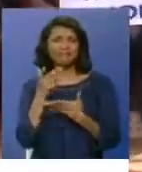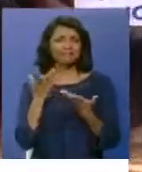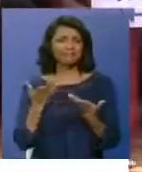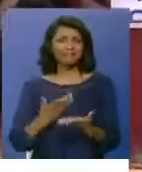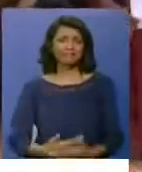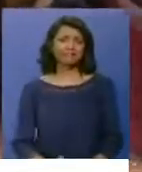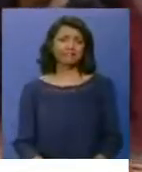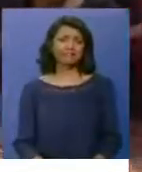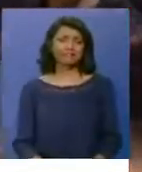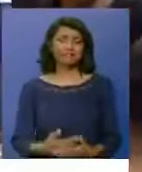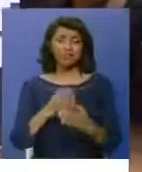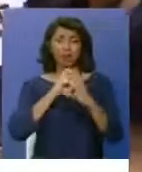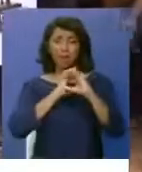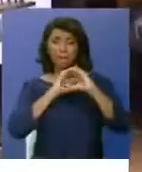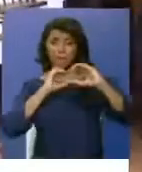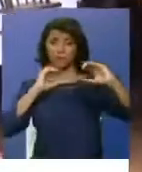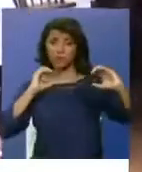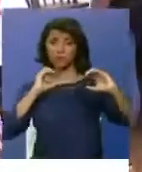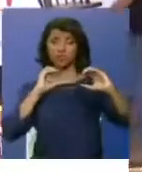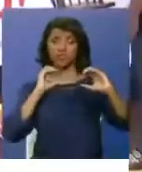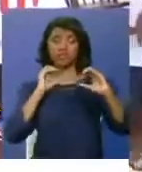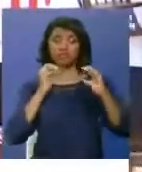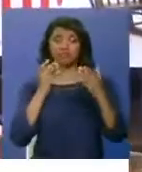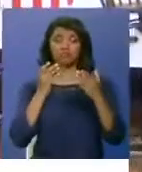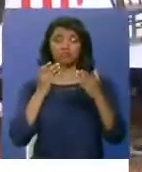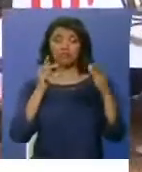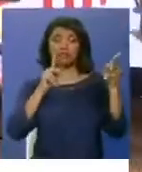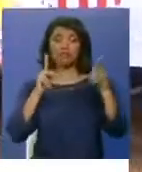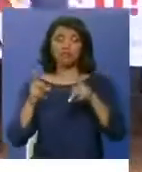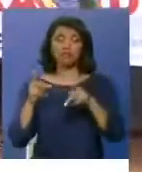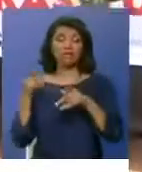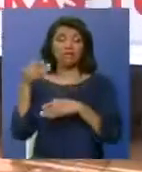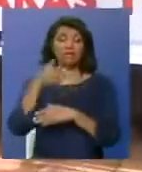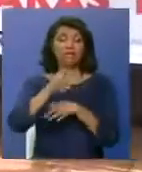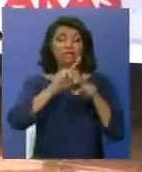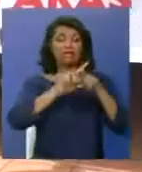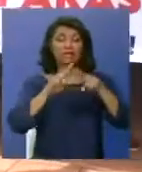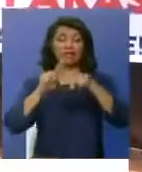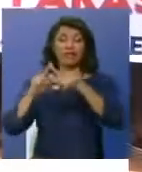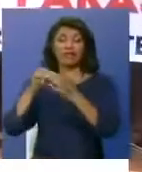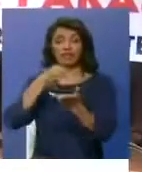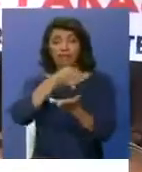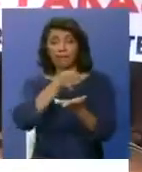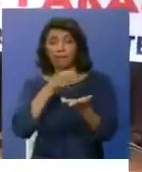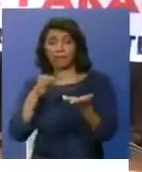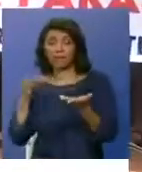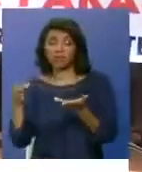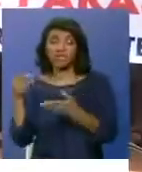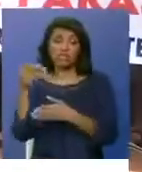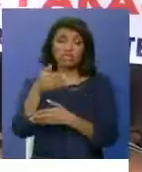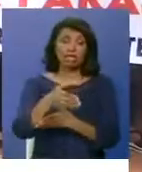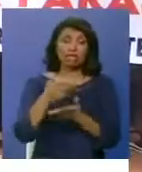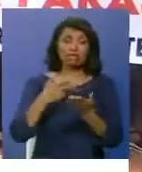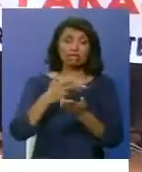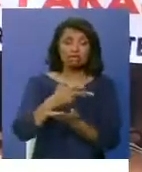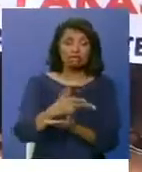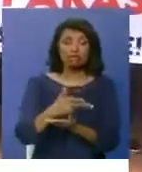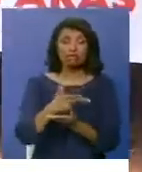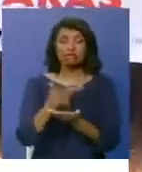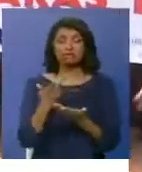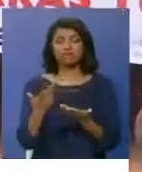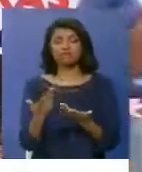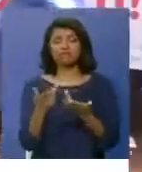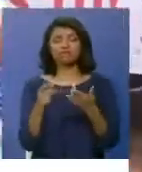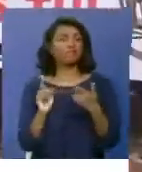de autobuses con personas que vienen desde provincias centrales, Chiriquí,